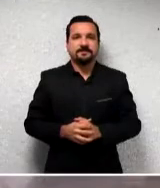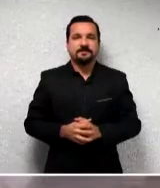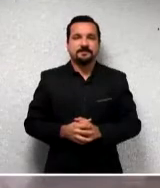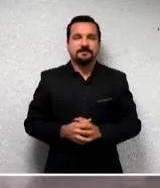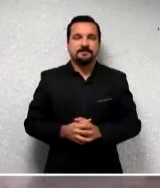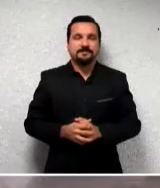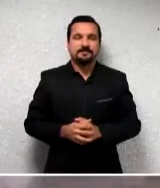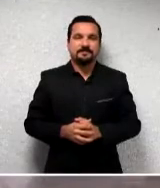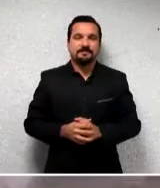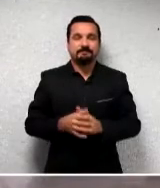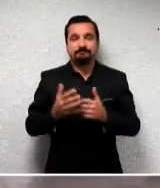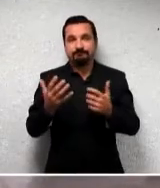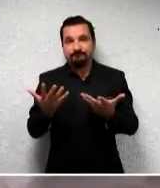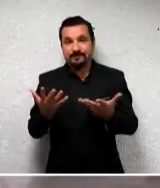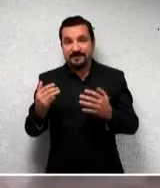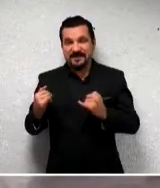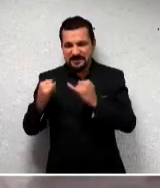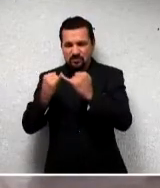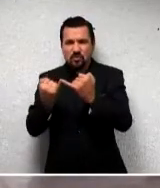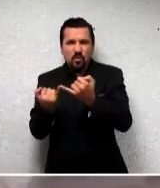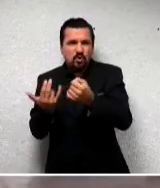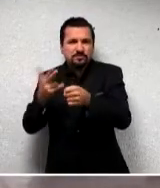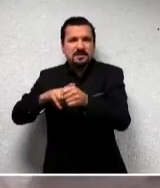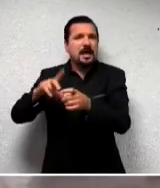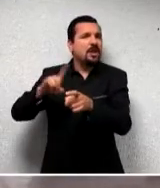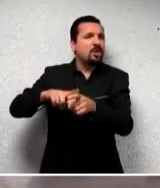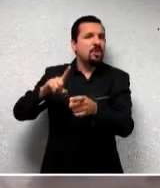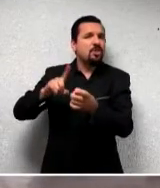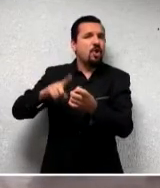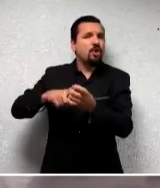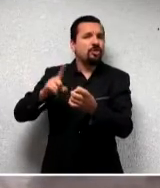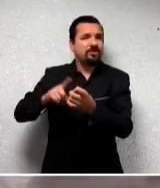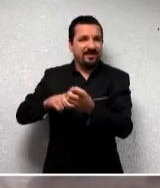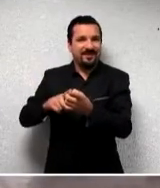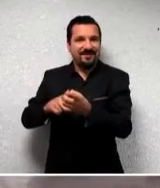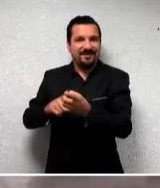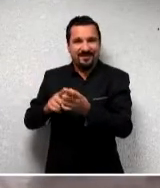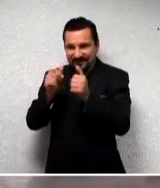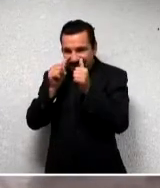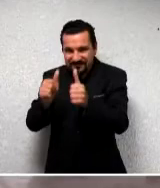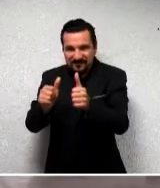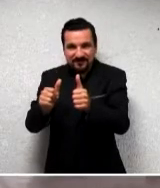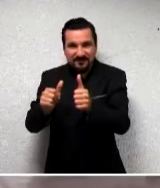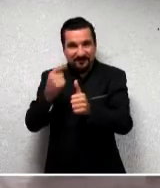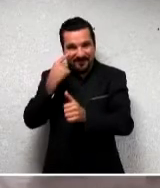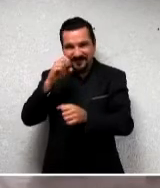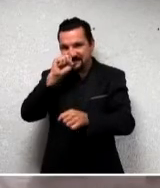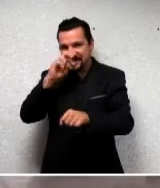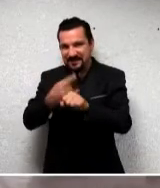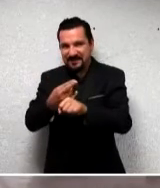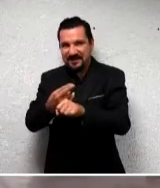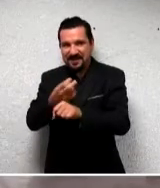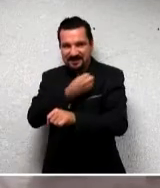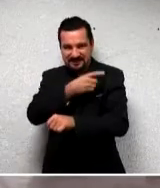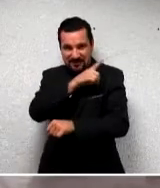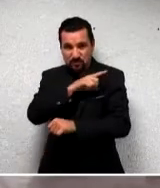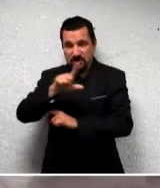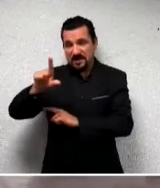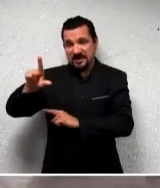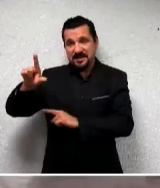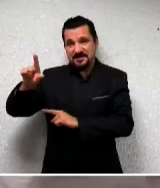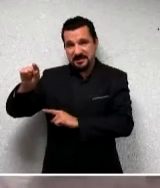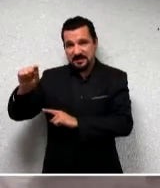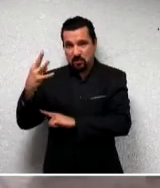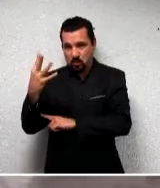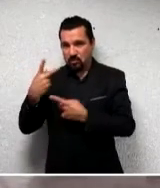respecto a la institución médica correspondiente a secretaría de salud 74